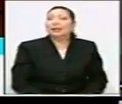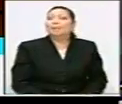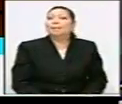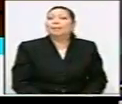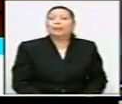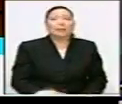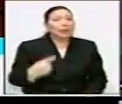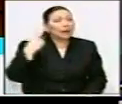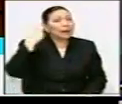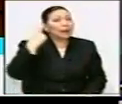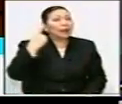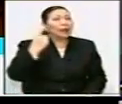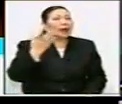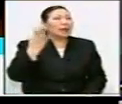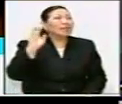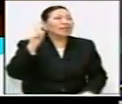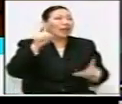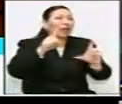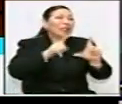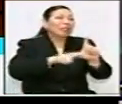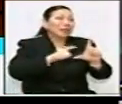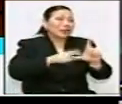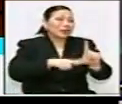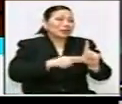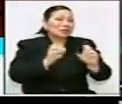ese pensamiento Gonzalo que muchos defienden.